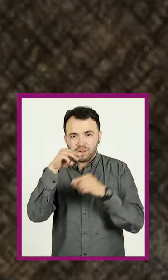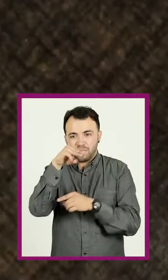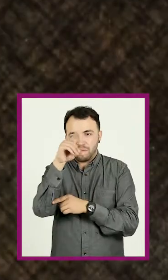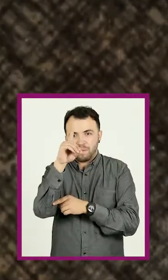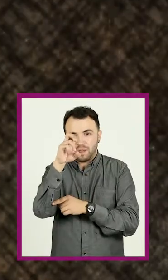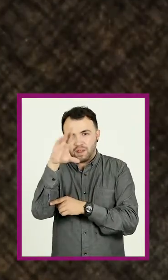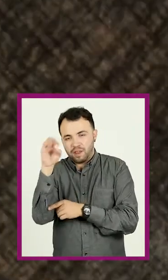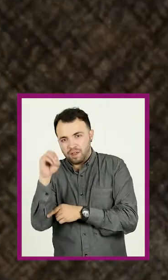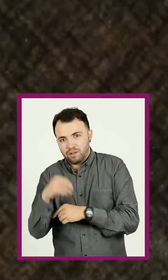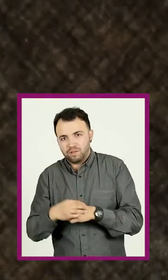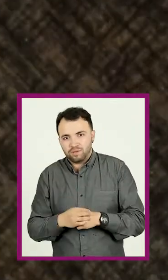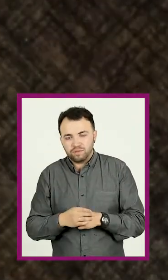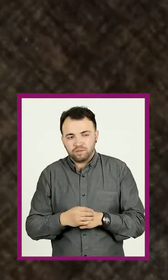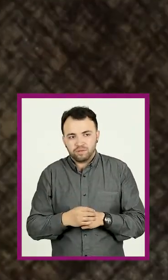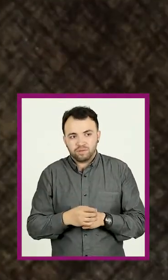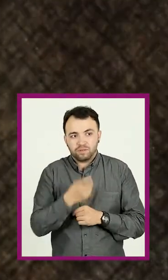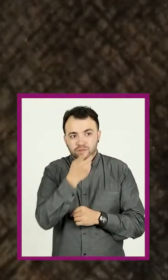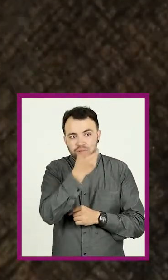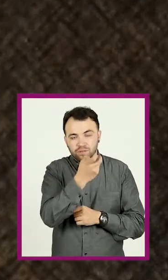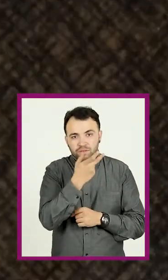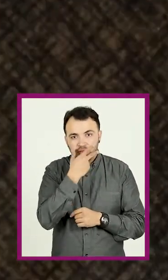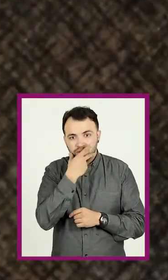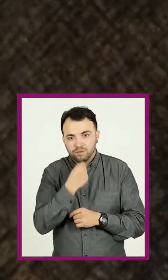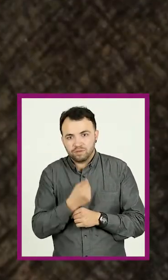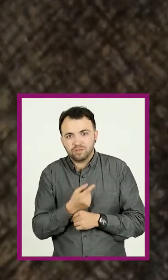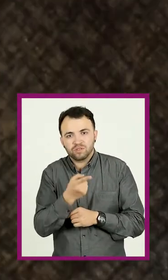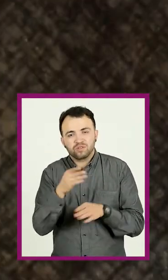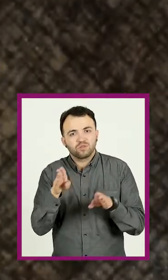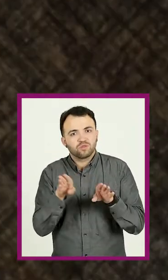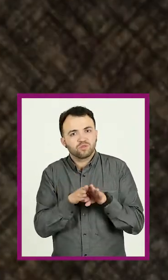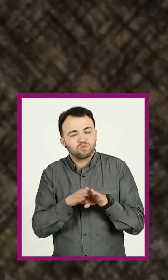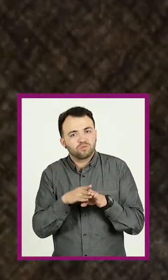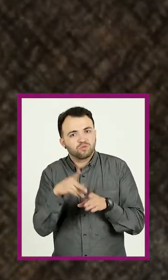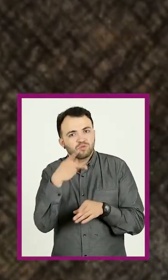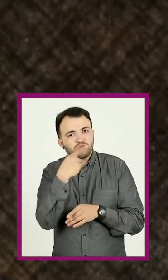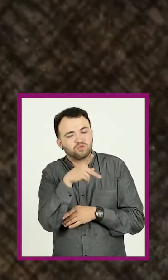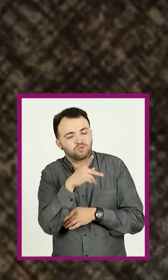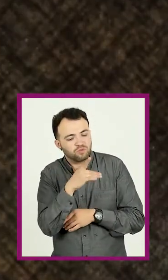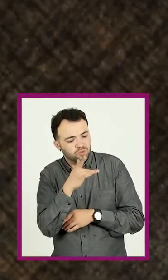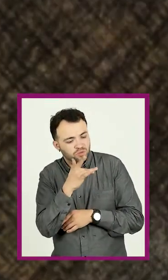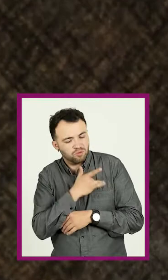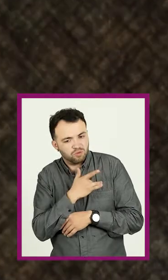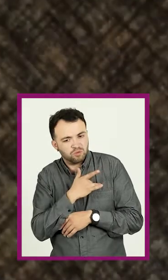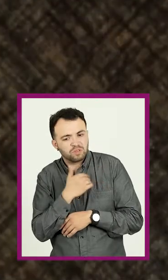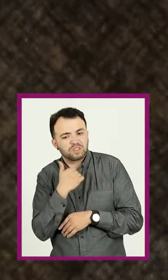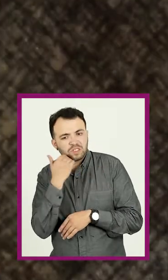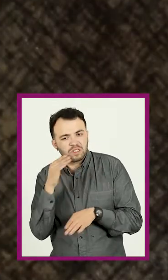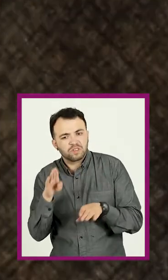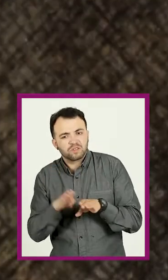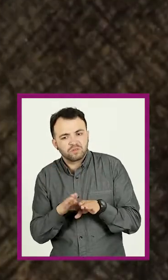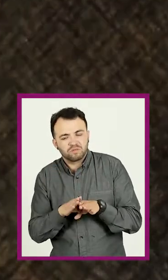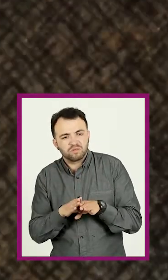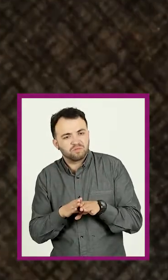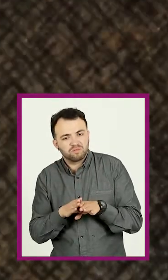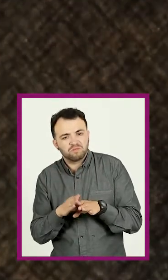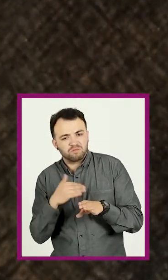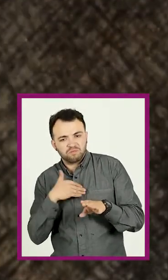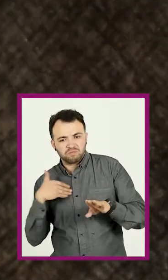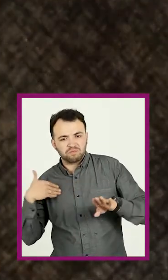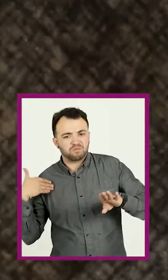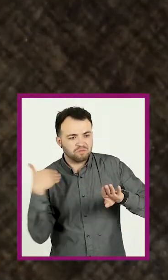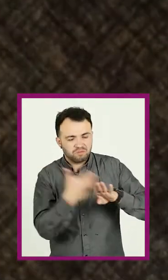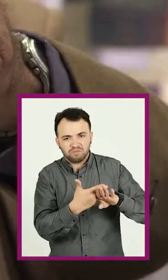es un soñador. Madero es un espíritu que desafía una realidad